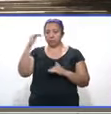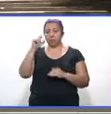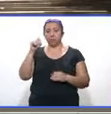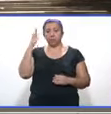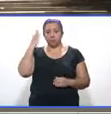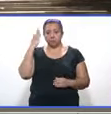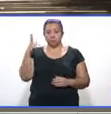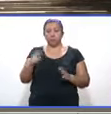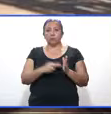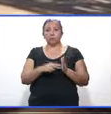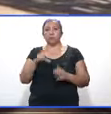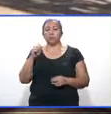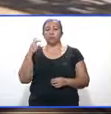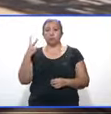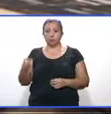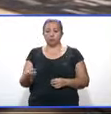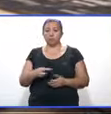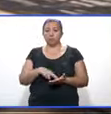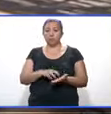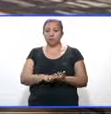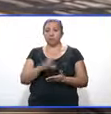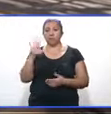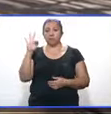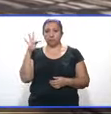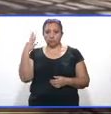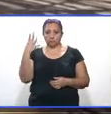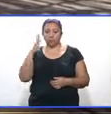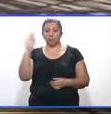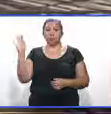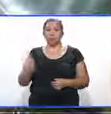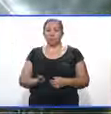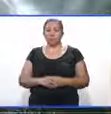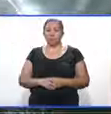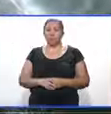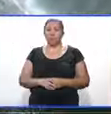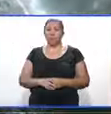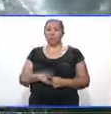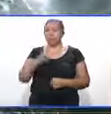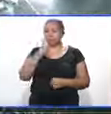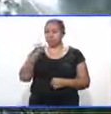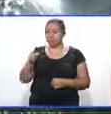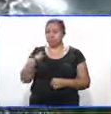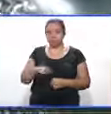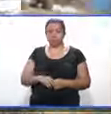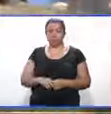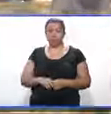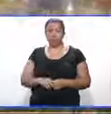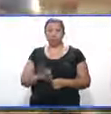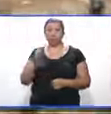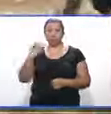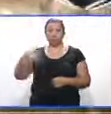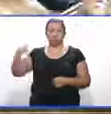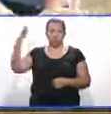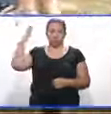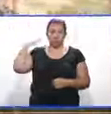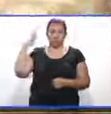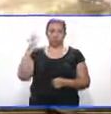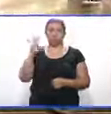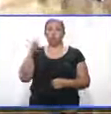mismo periodo de 2022, que registró 44%. En el caso de las comunidades, en enero pasado fue